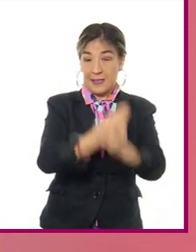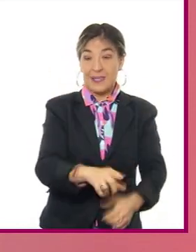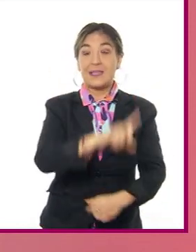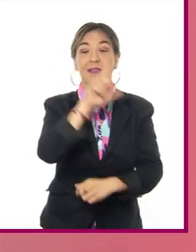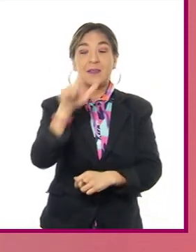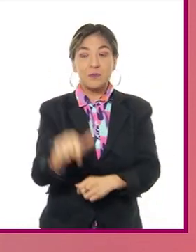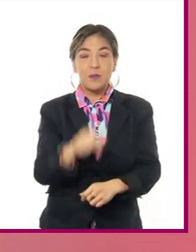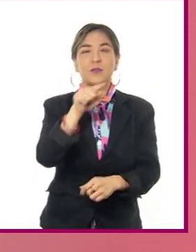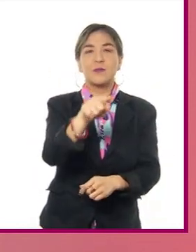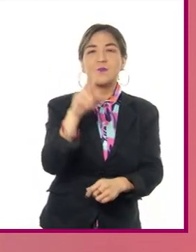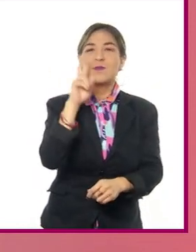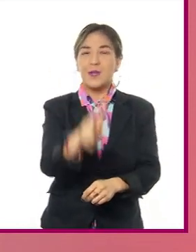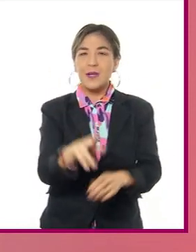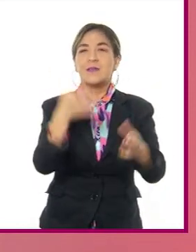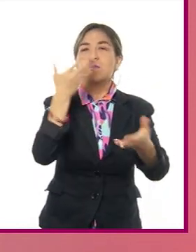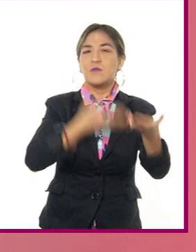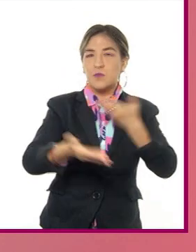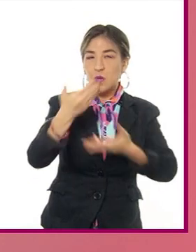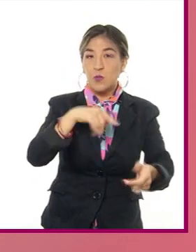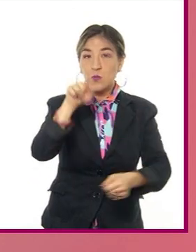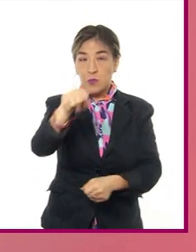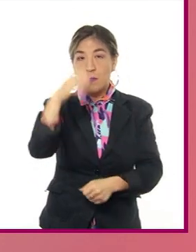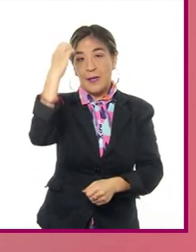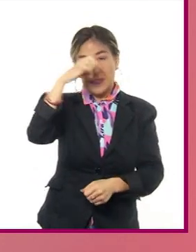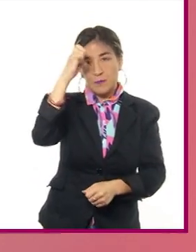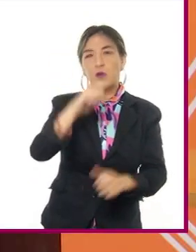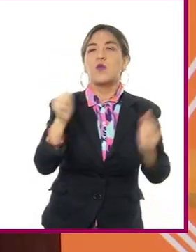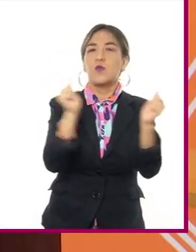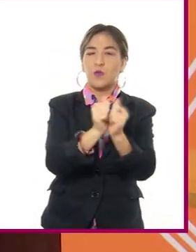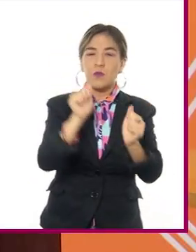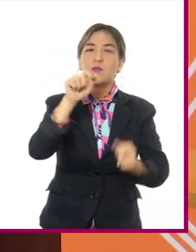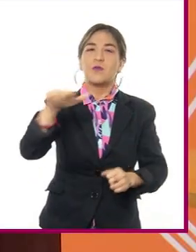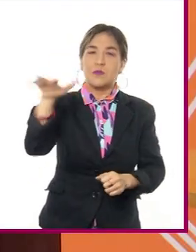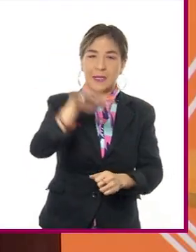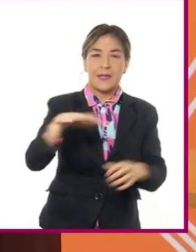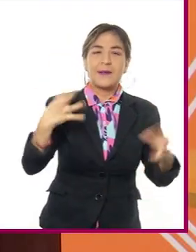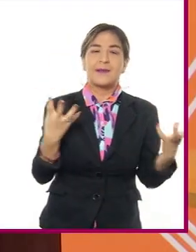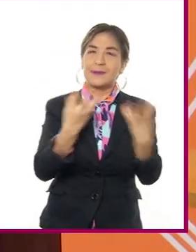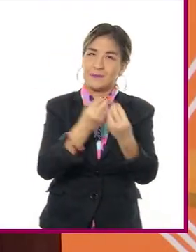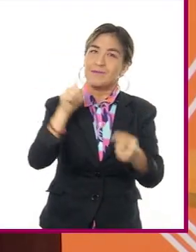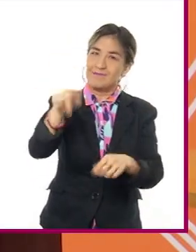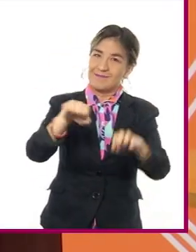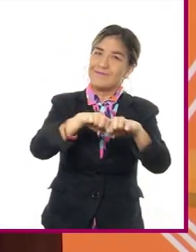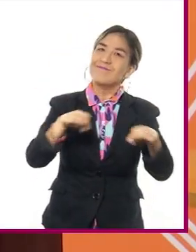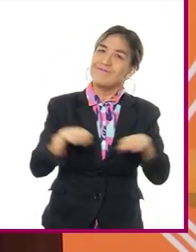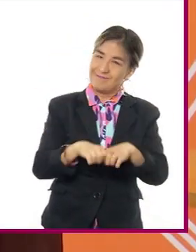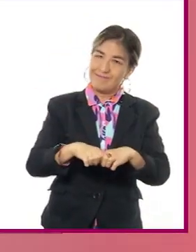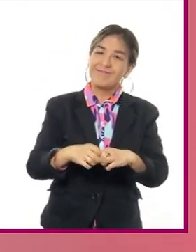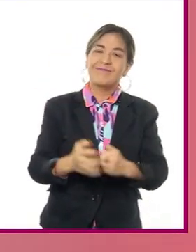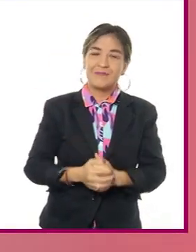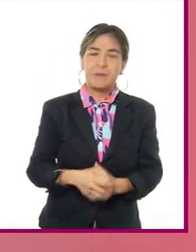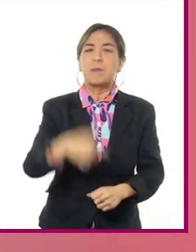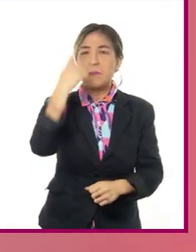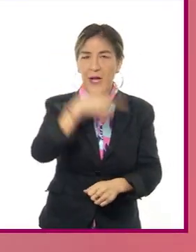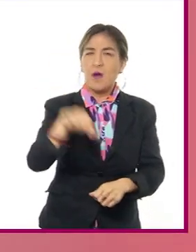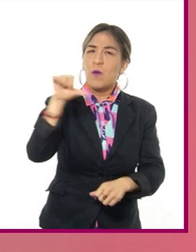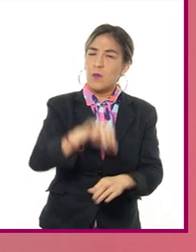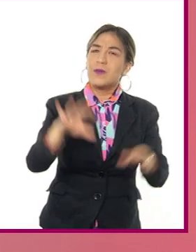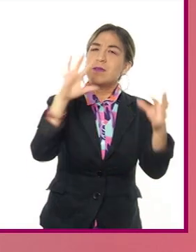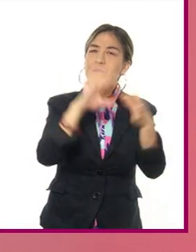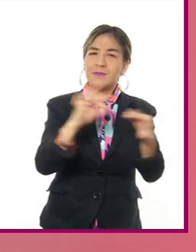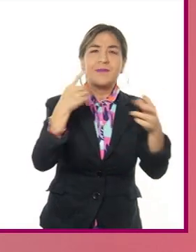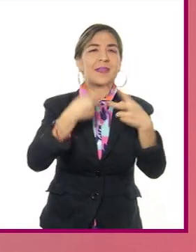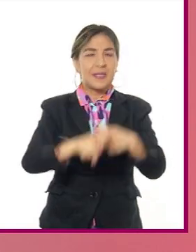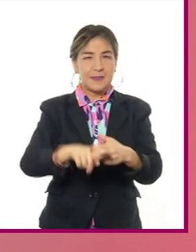después compartas tus aprendizajes con las y los integrantes de tu equipo. Para iniciar, veamos